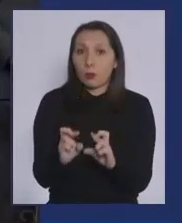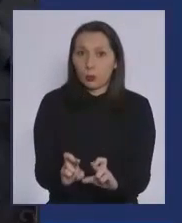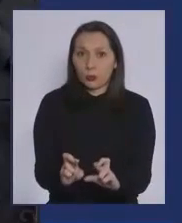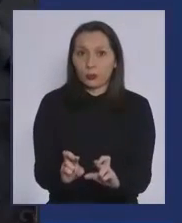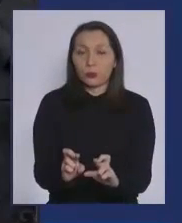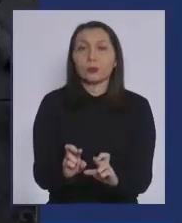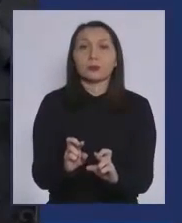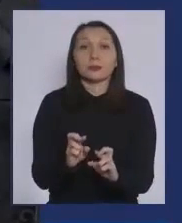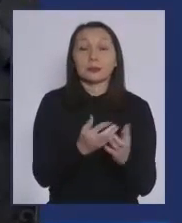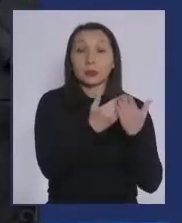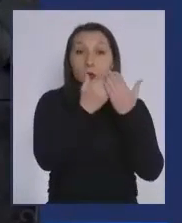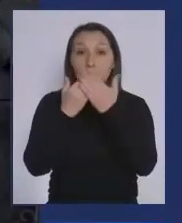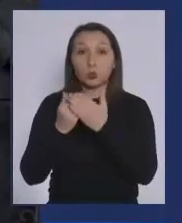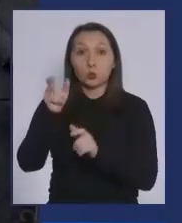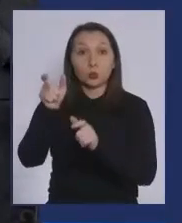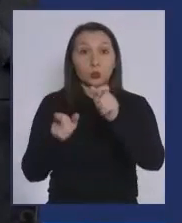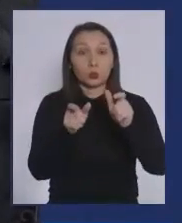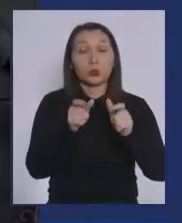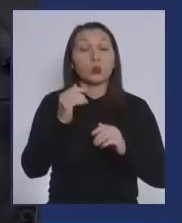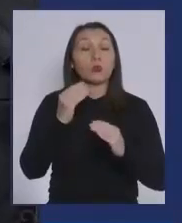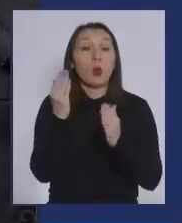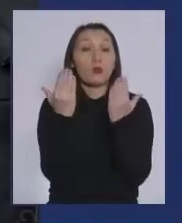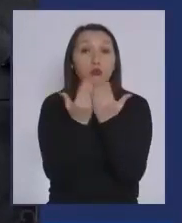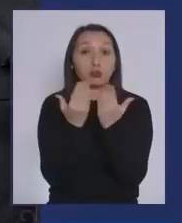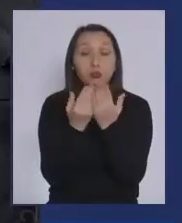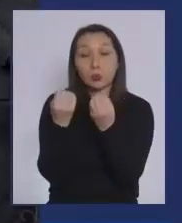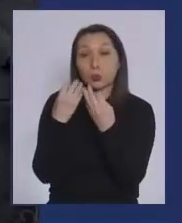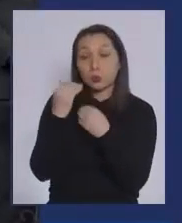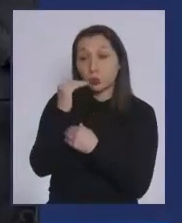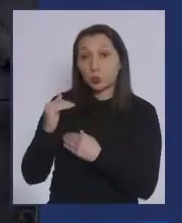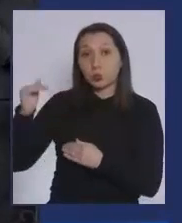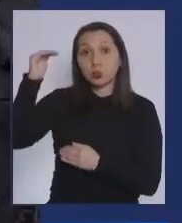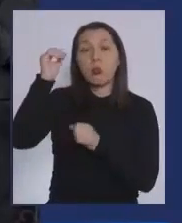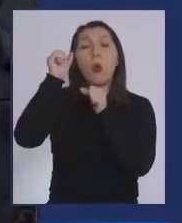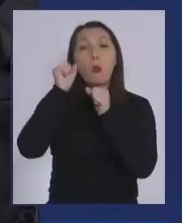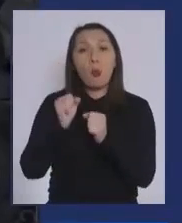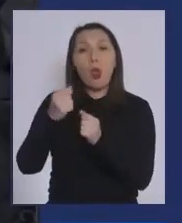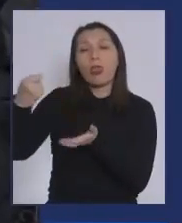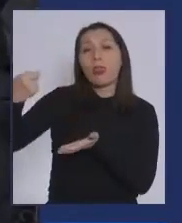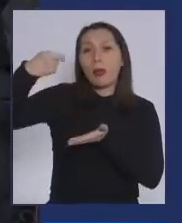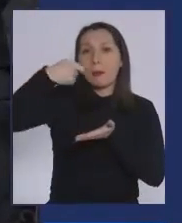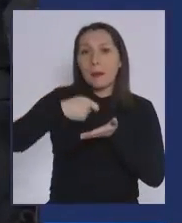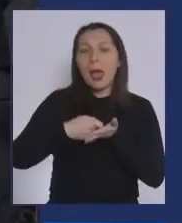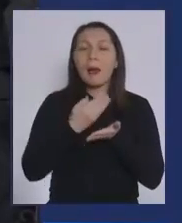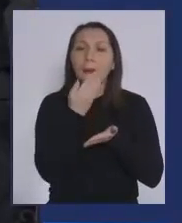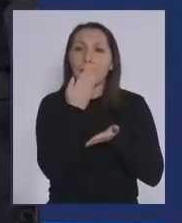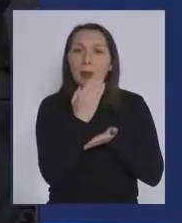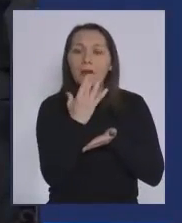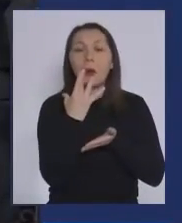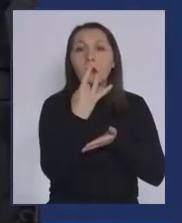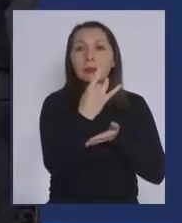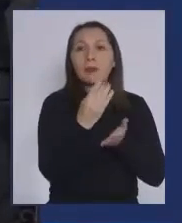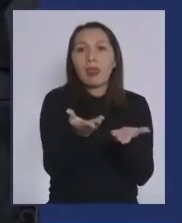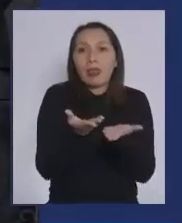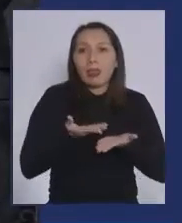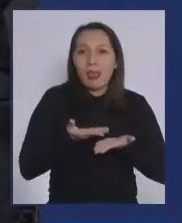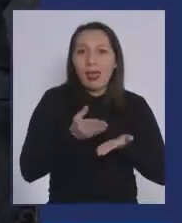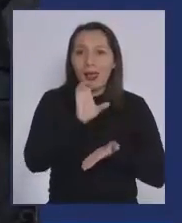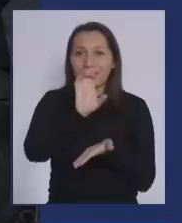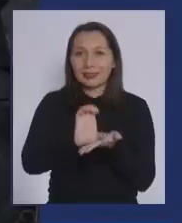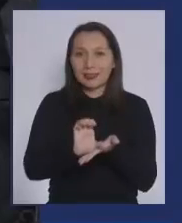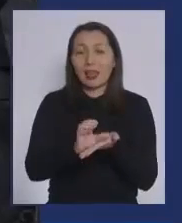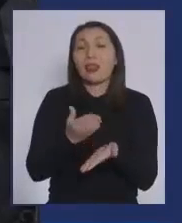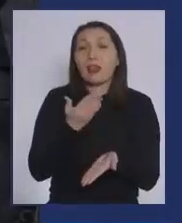para que los estudiantes de la educación superior puedan acceder a los financiamientos preferentes que ofrece el estado